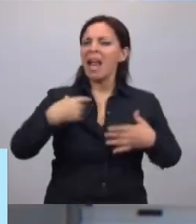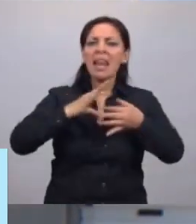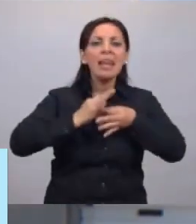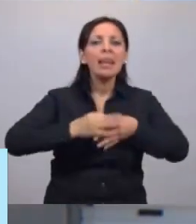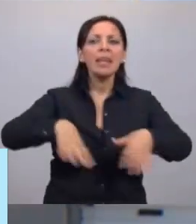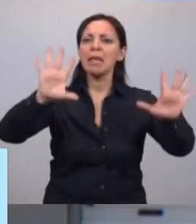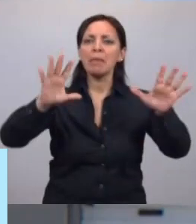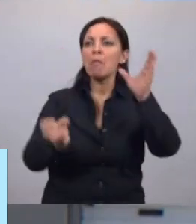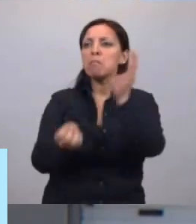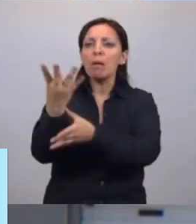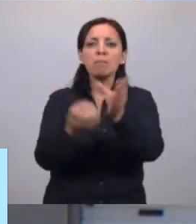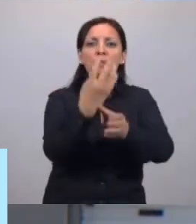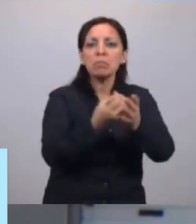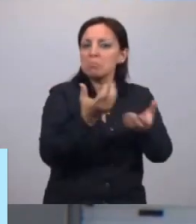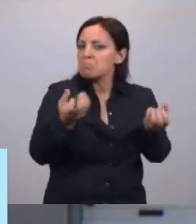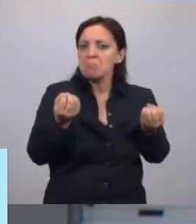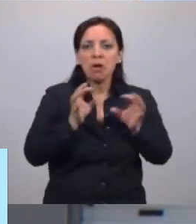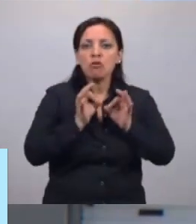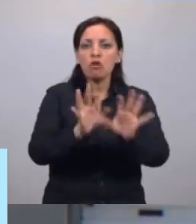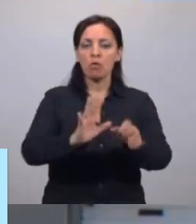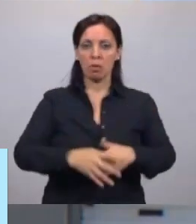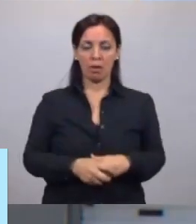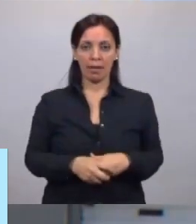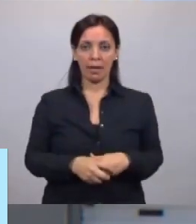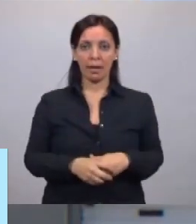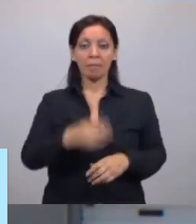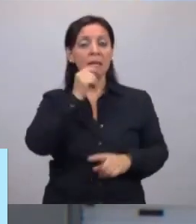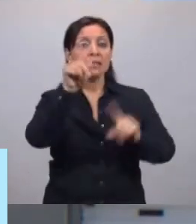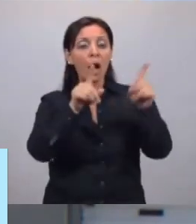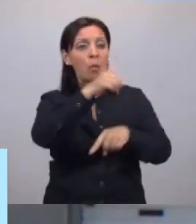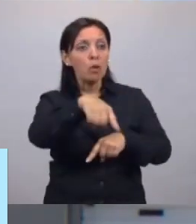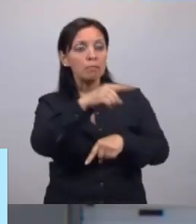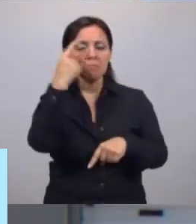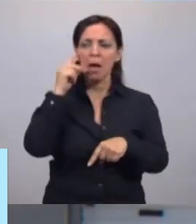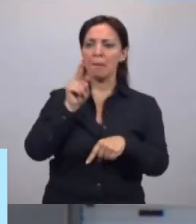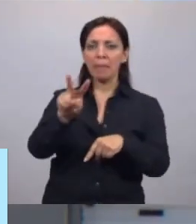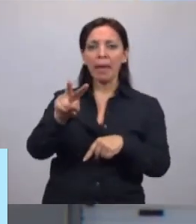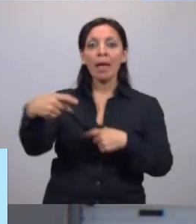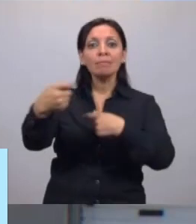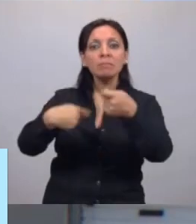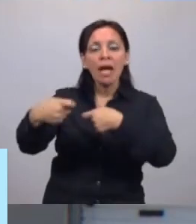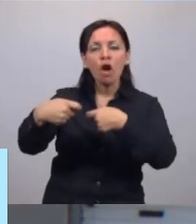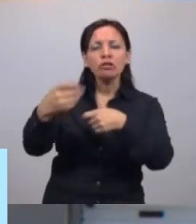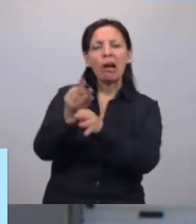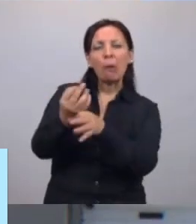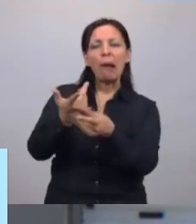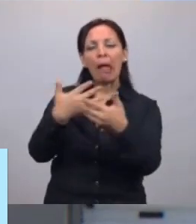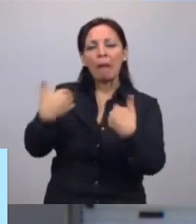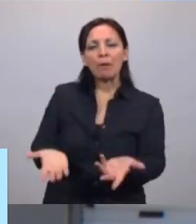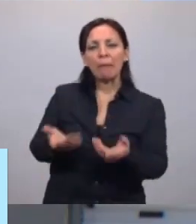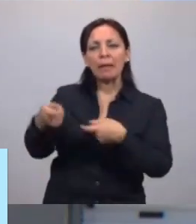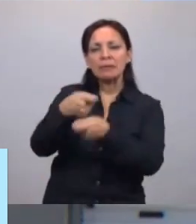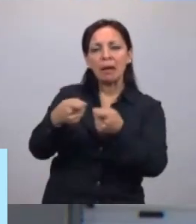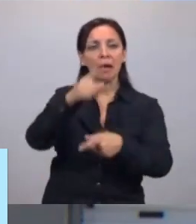libertad de Mercado el que encuentre que hay un negocio en abrir una escuela una clínica